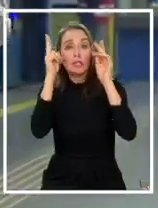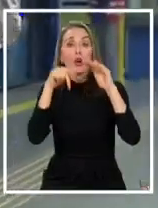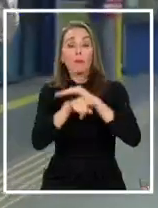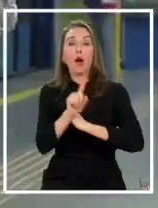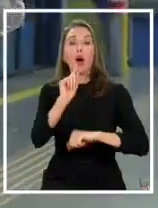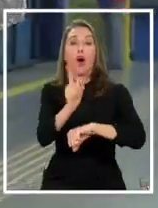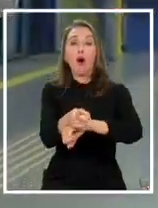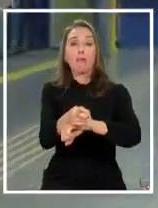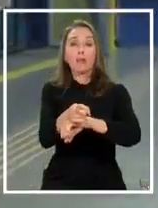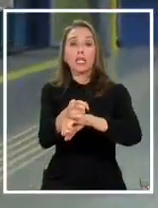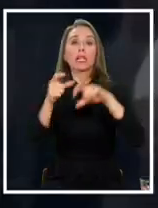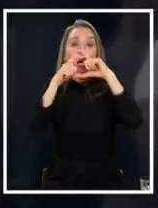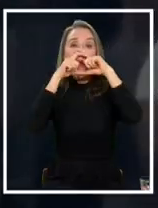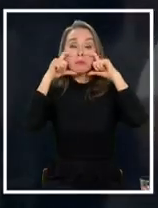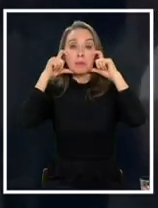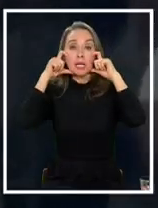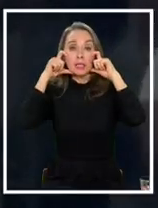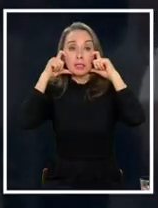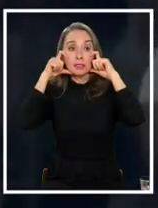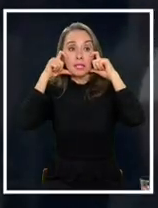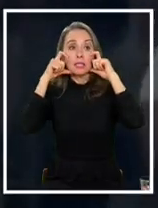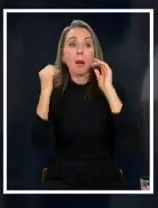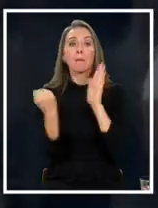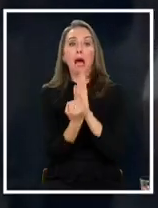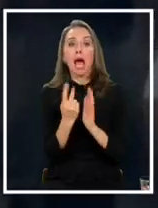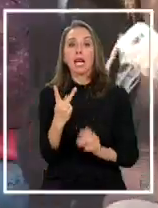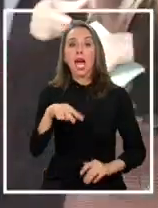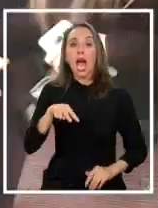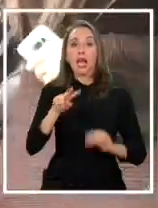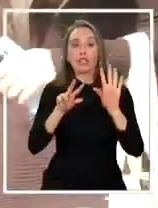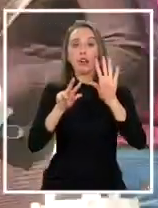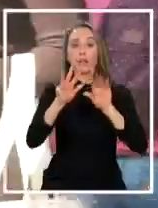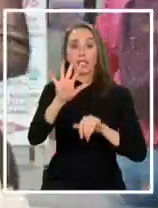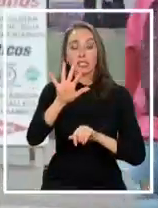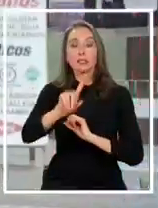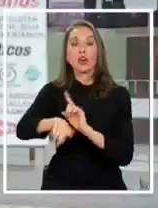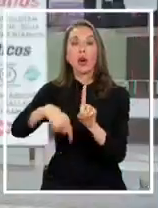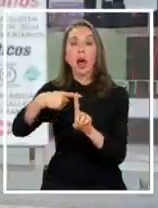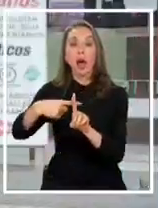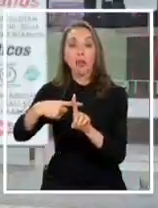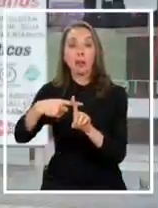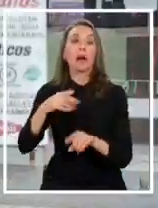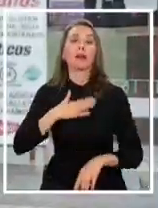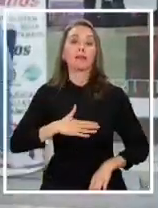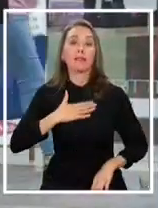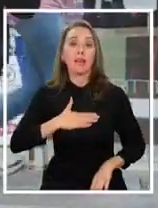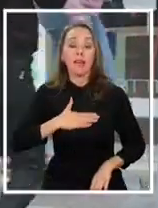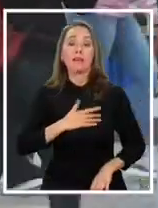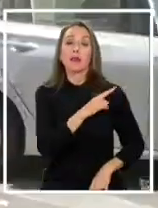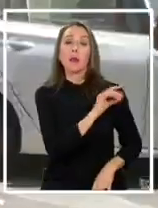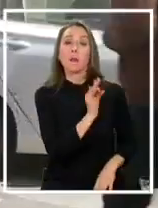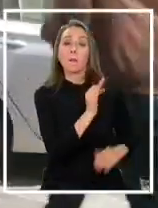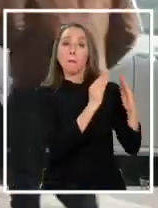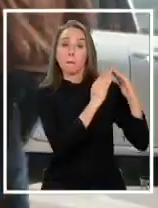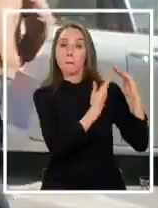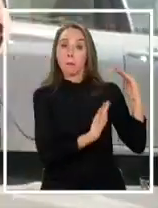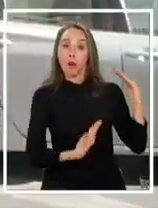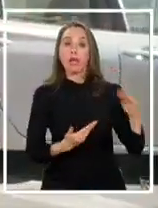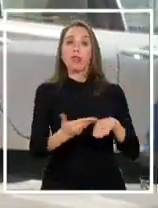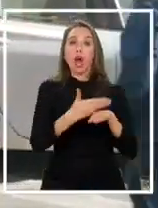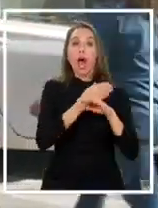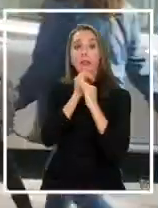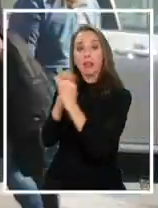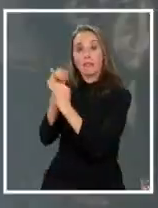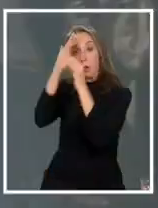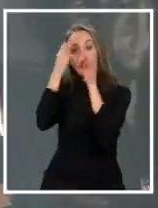sea obligatorio el uso de las mascarillas KN95. Aseguran además que les hubiese gustado que la moneda hubiese socializado